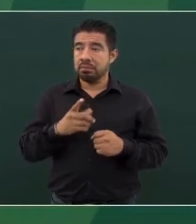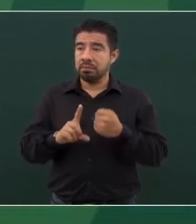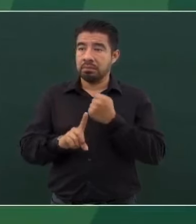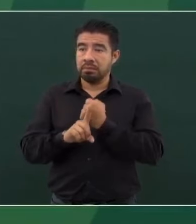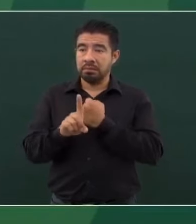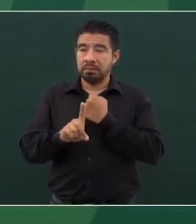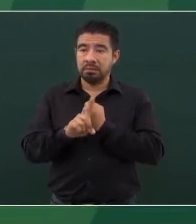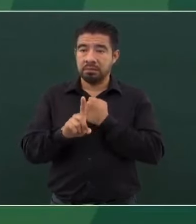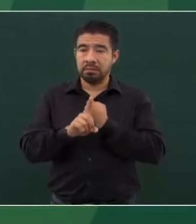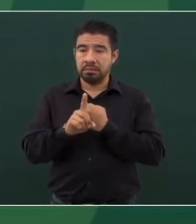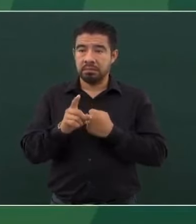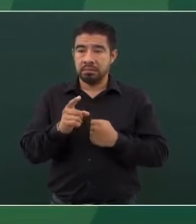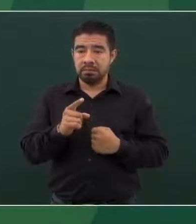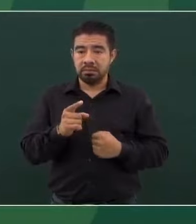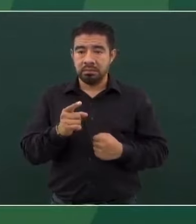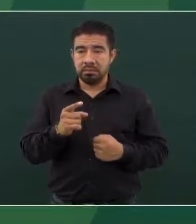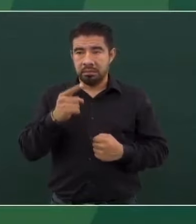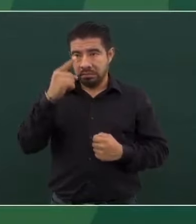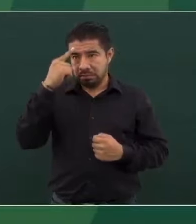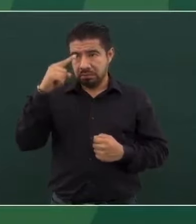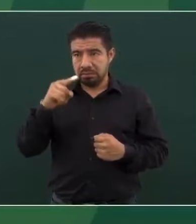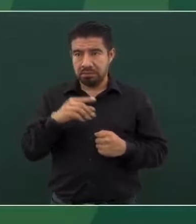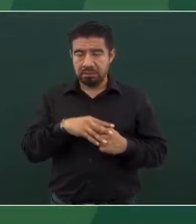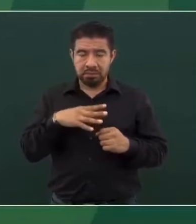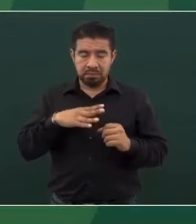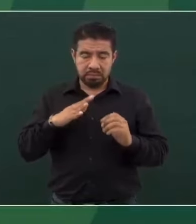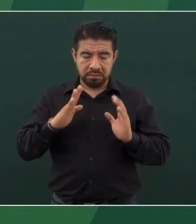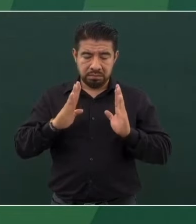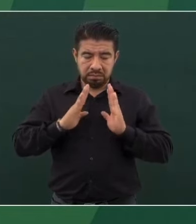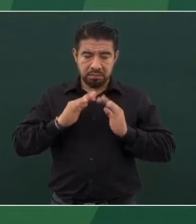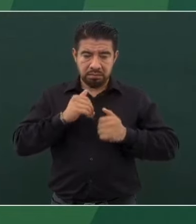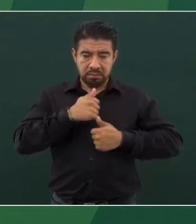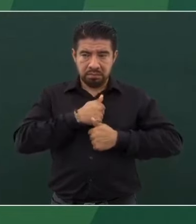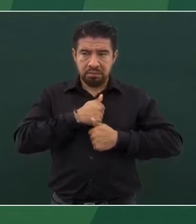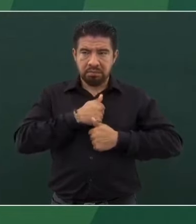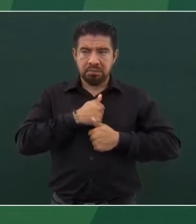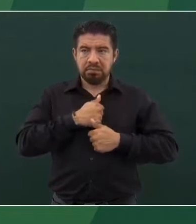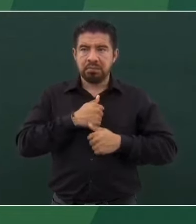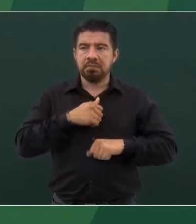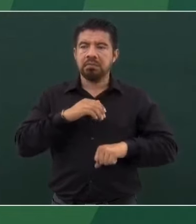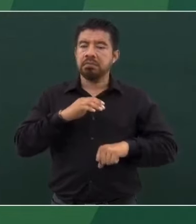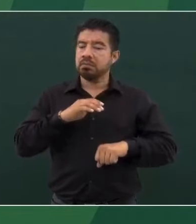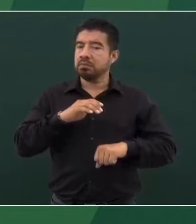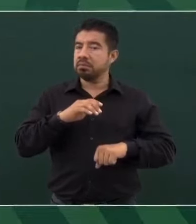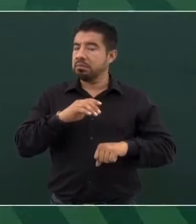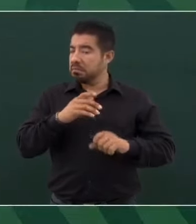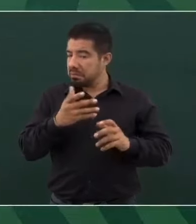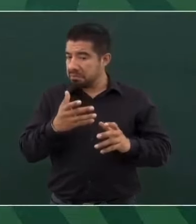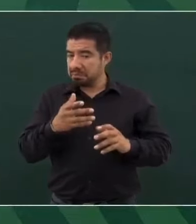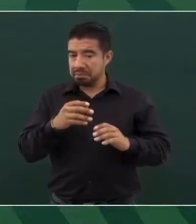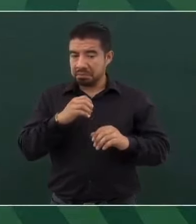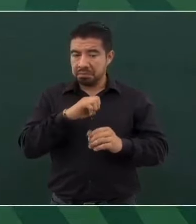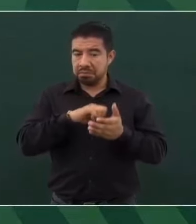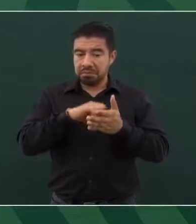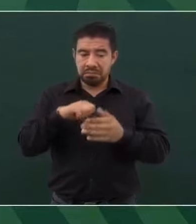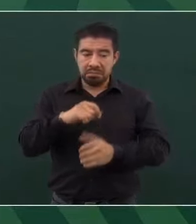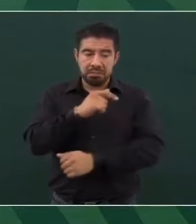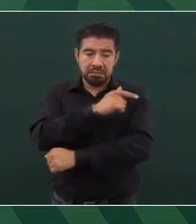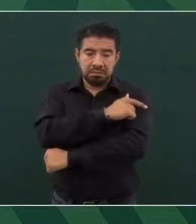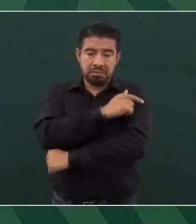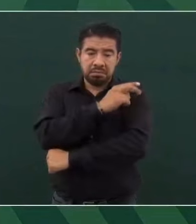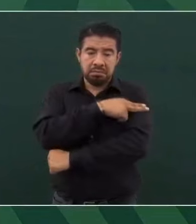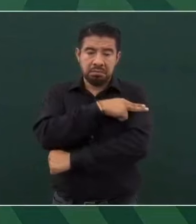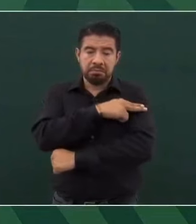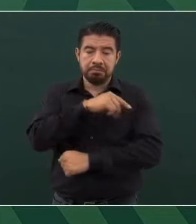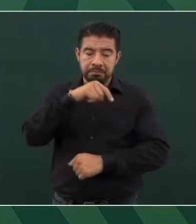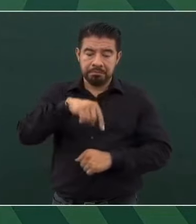más elementos de las Fuerzas Armadas, solo la Guardia Nacional tiene 6,000